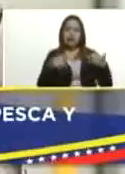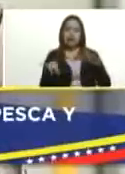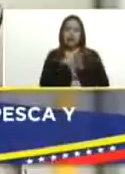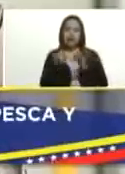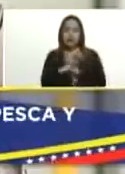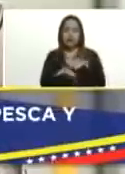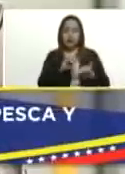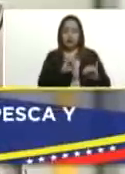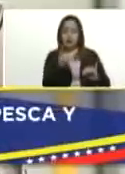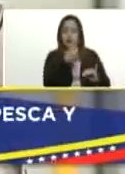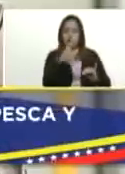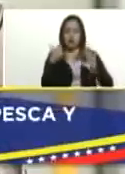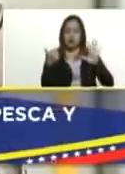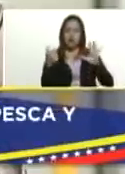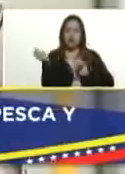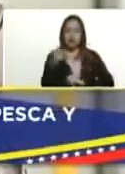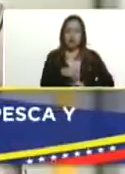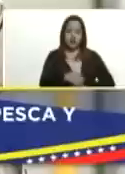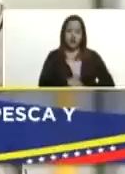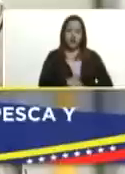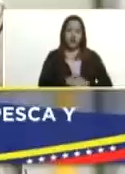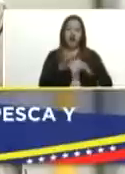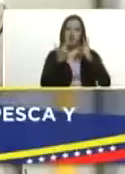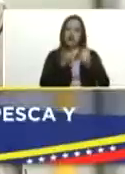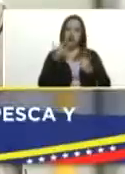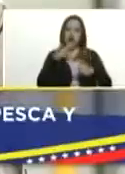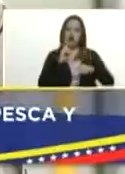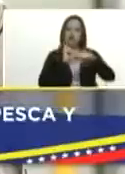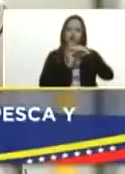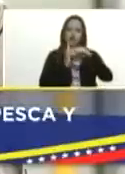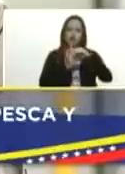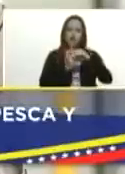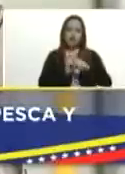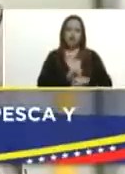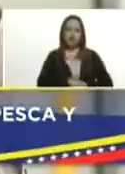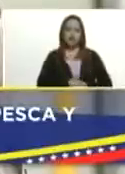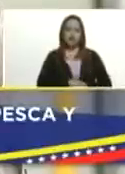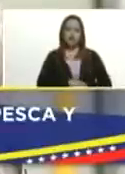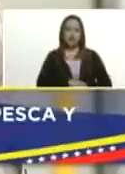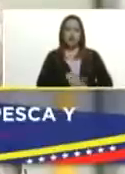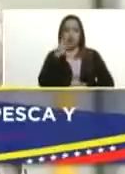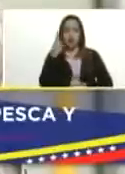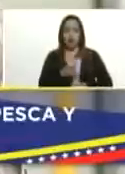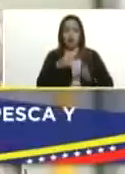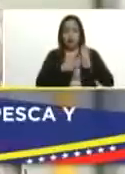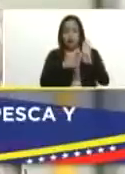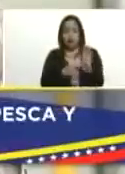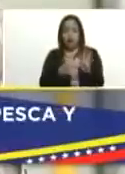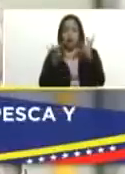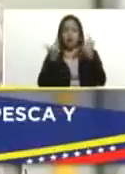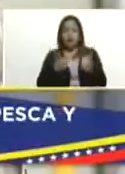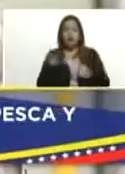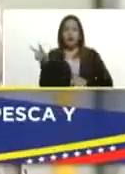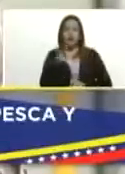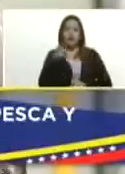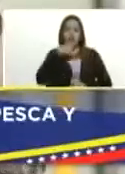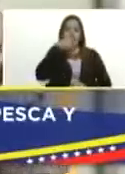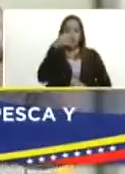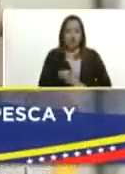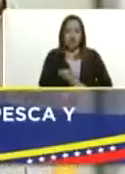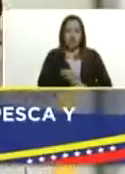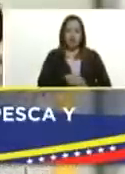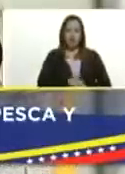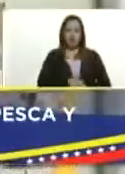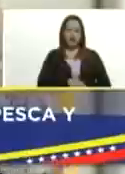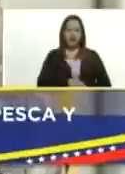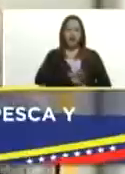el primer semestre, y los números son muy positivos. Hay que mostrar los números de la Venezuela de verdad.